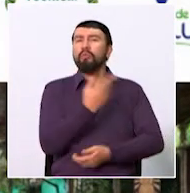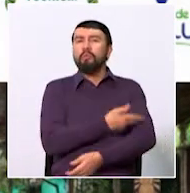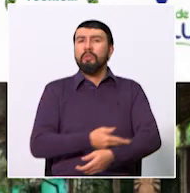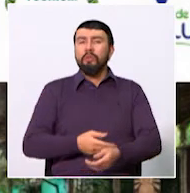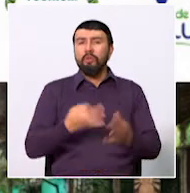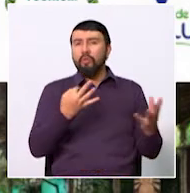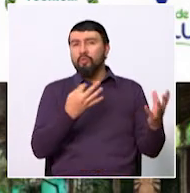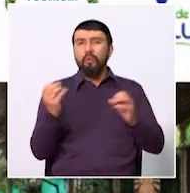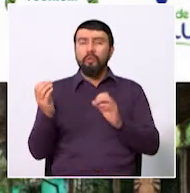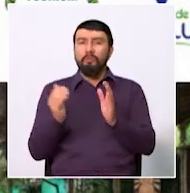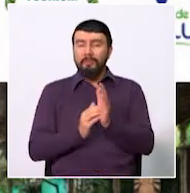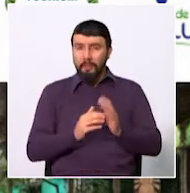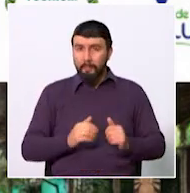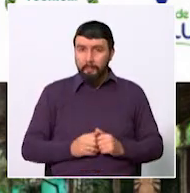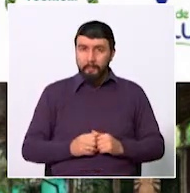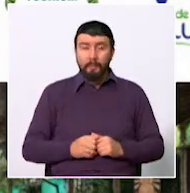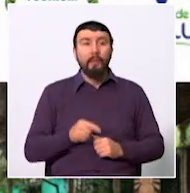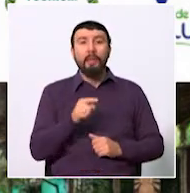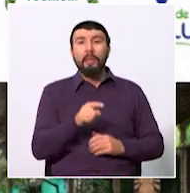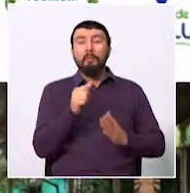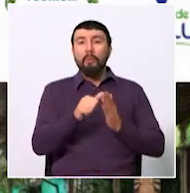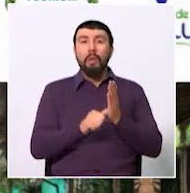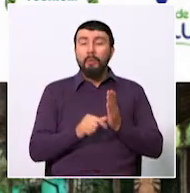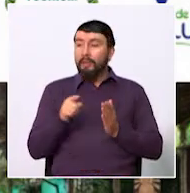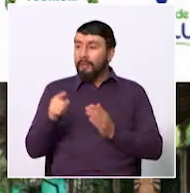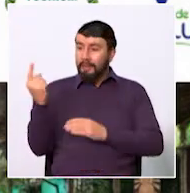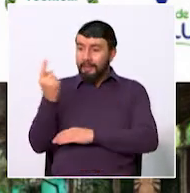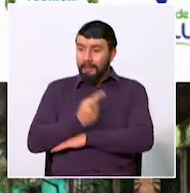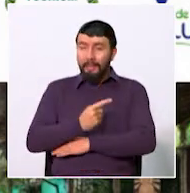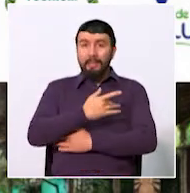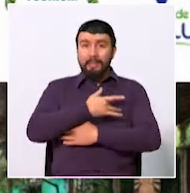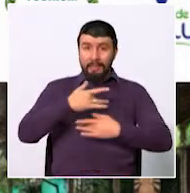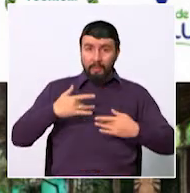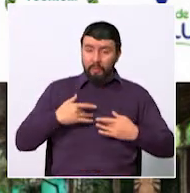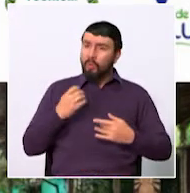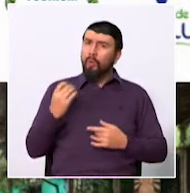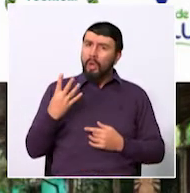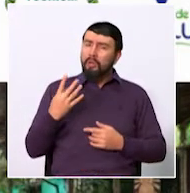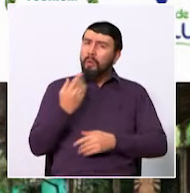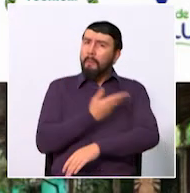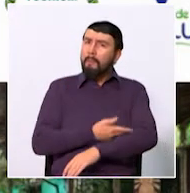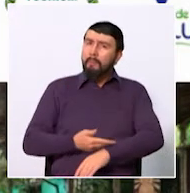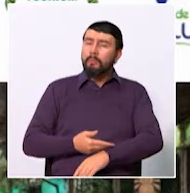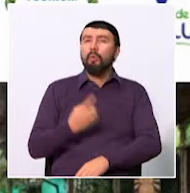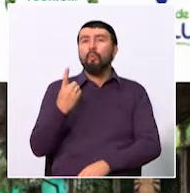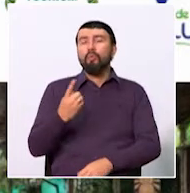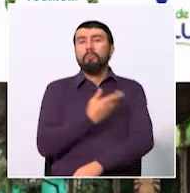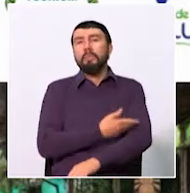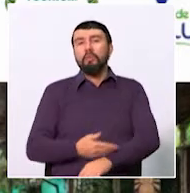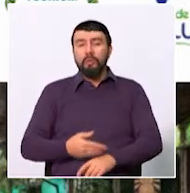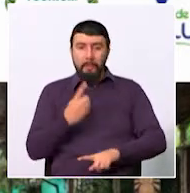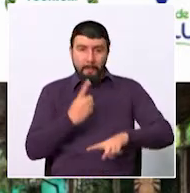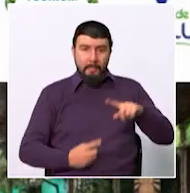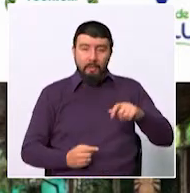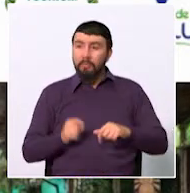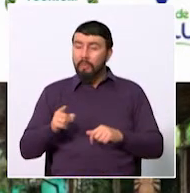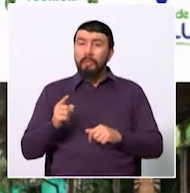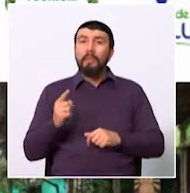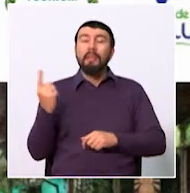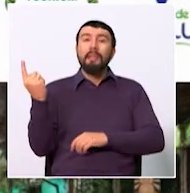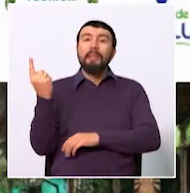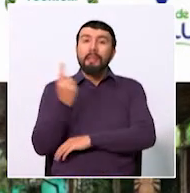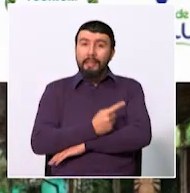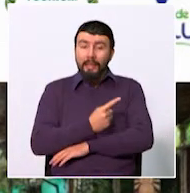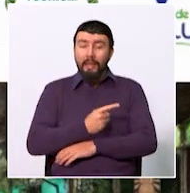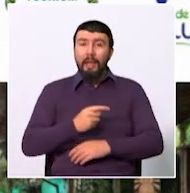el programa del día para tu salud cuesta millón y medio y si es con el día para tu alma dos millones doscientos